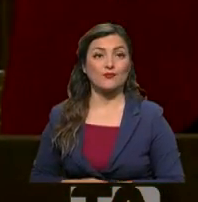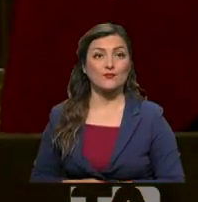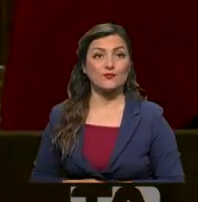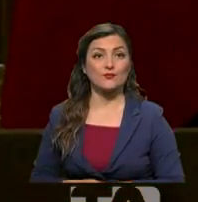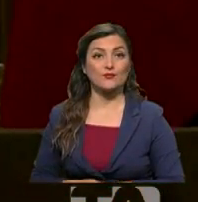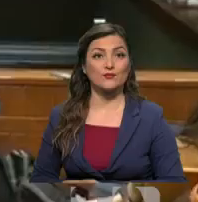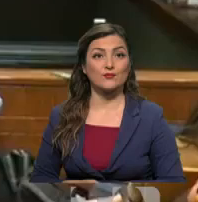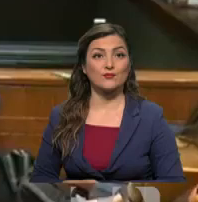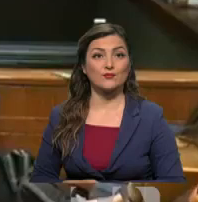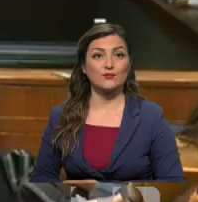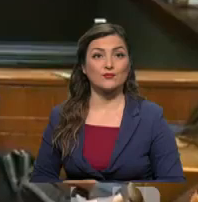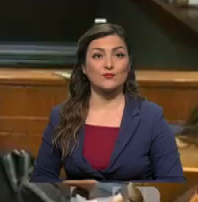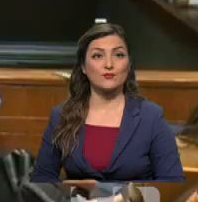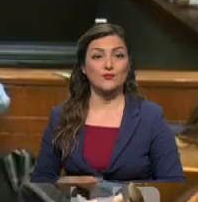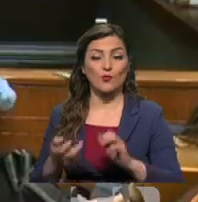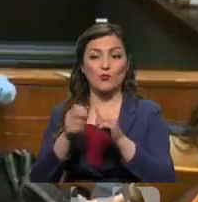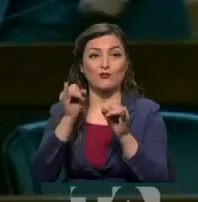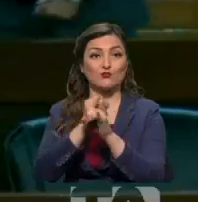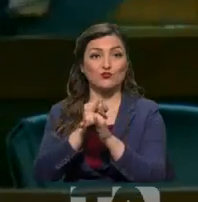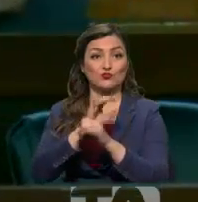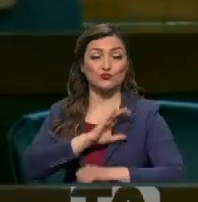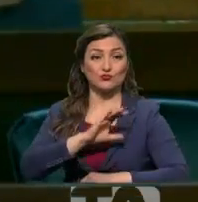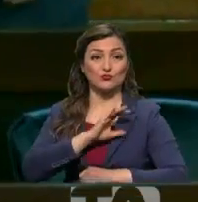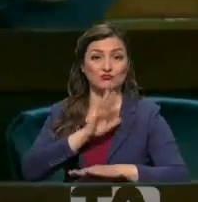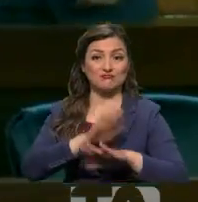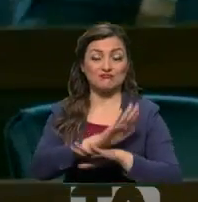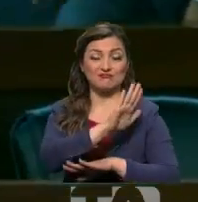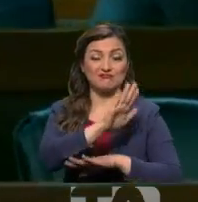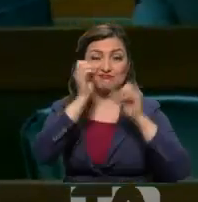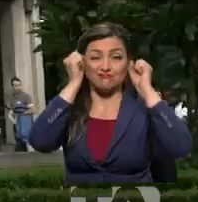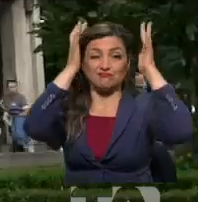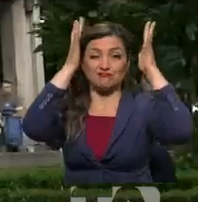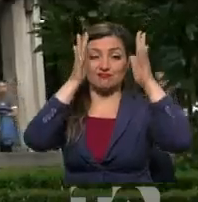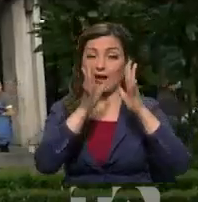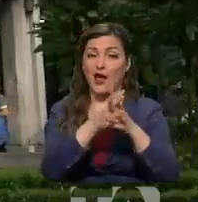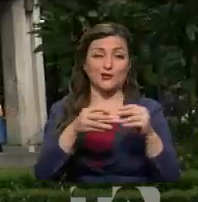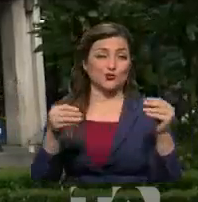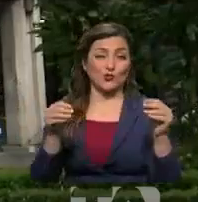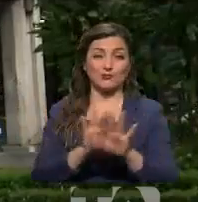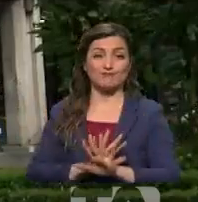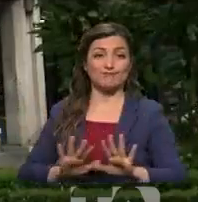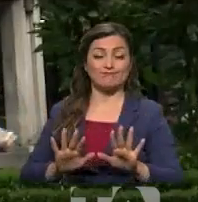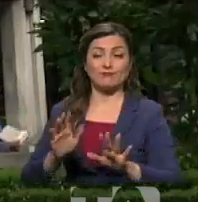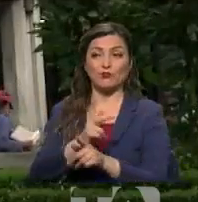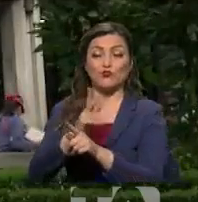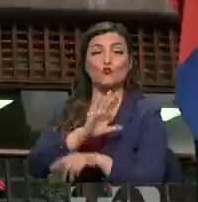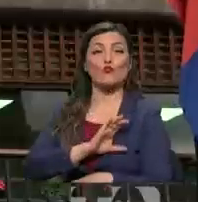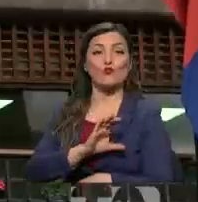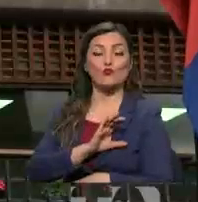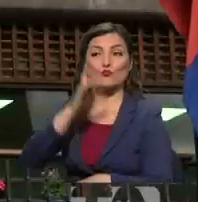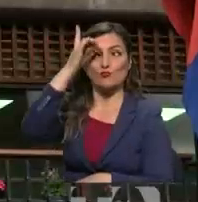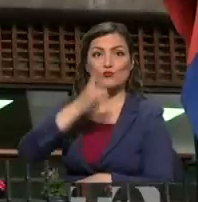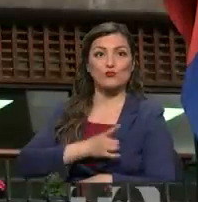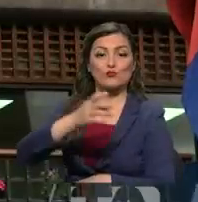Una vez superada la crisis institucional provocada por Jorge Yunda, el Consejo Metropolitano se apresta